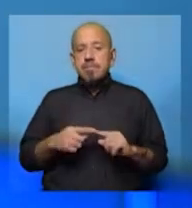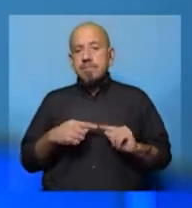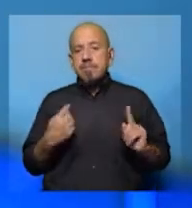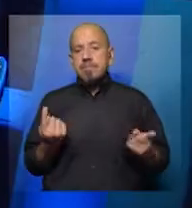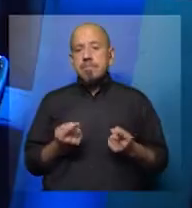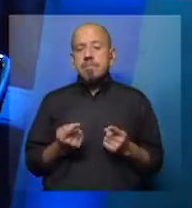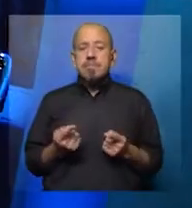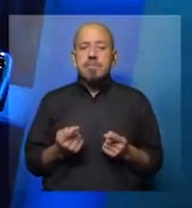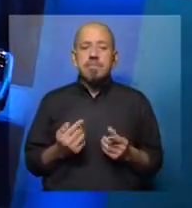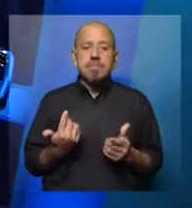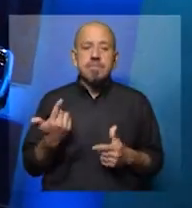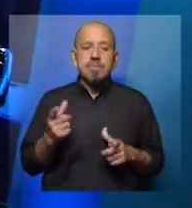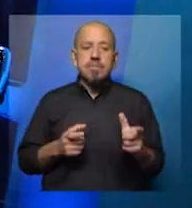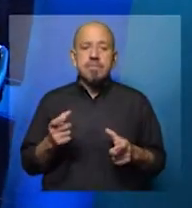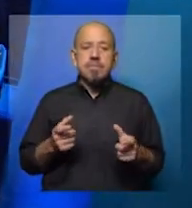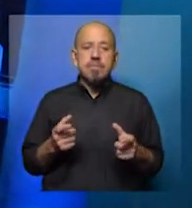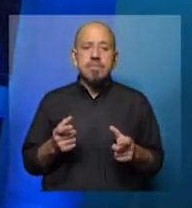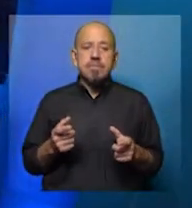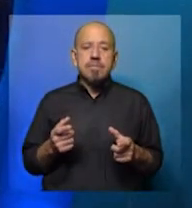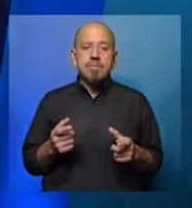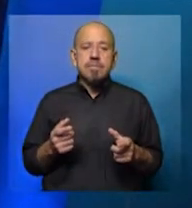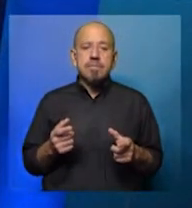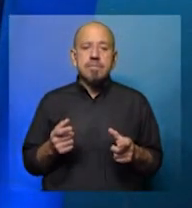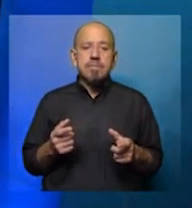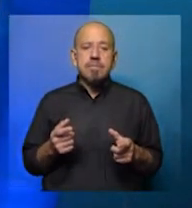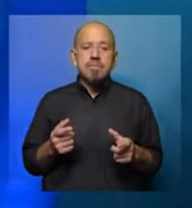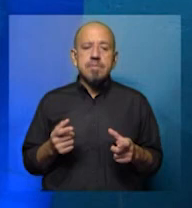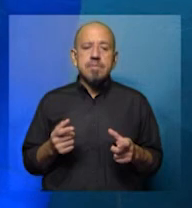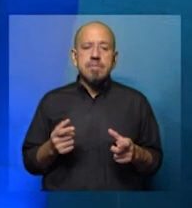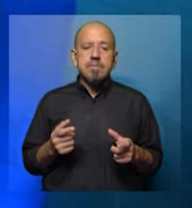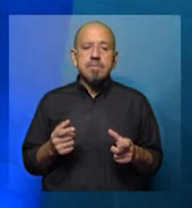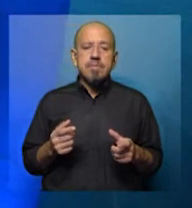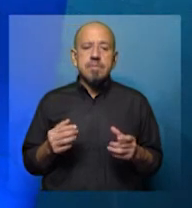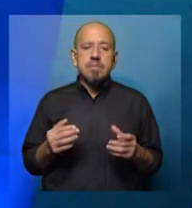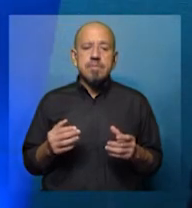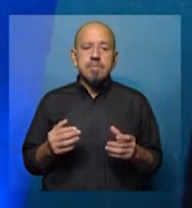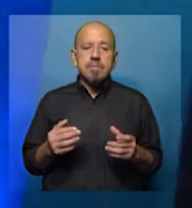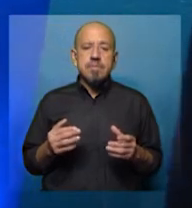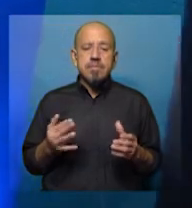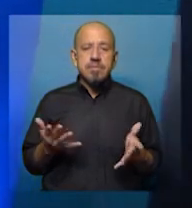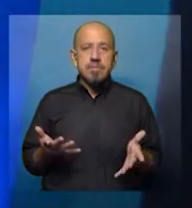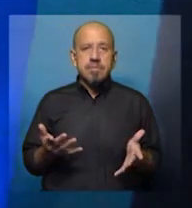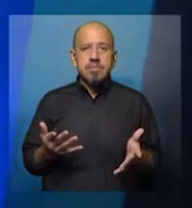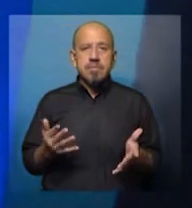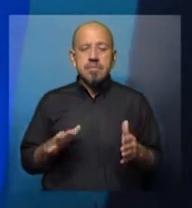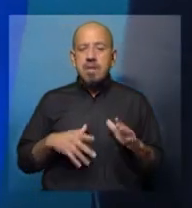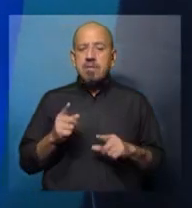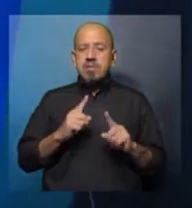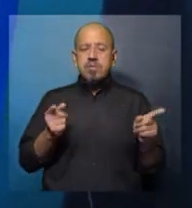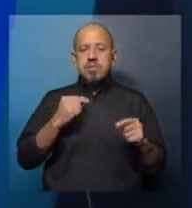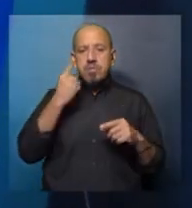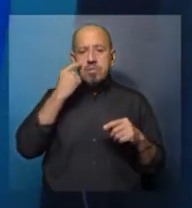no la gente es una generalidad este eh que no da cuenta de de la realidad muchas veces